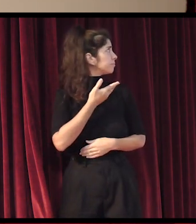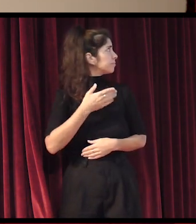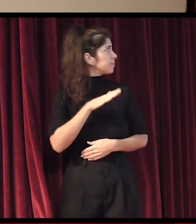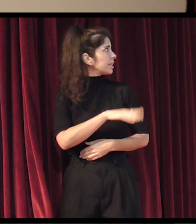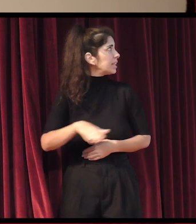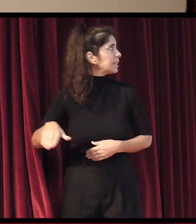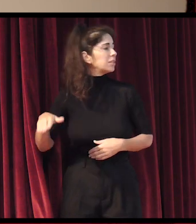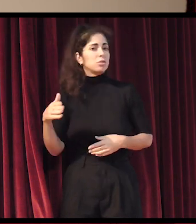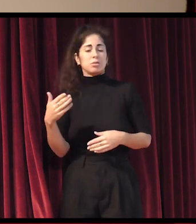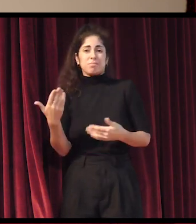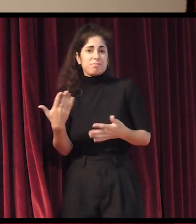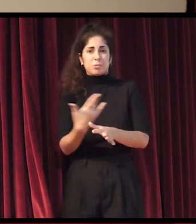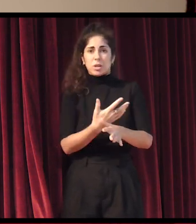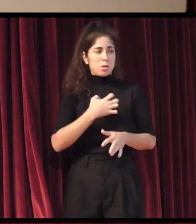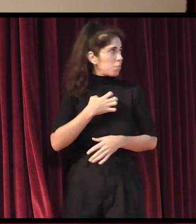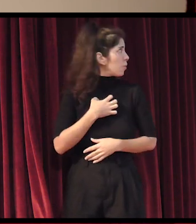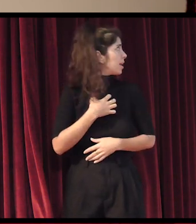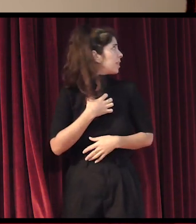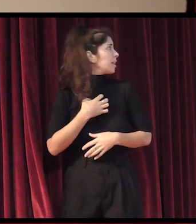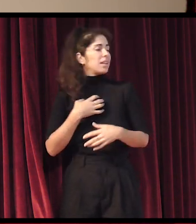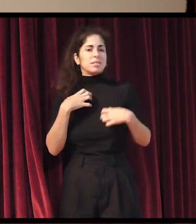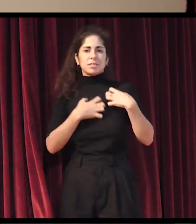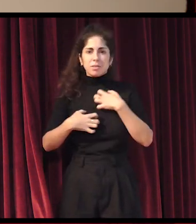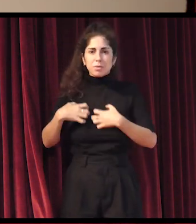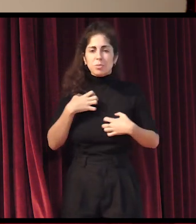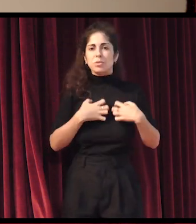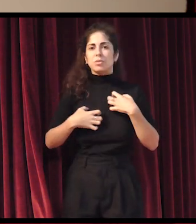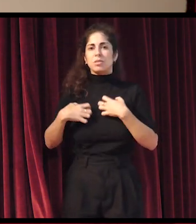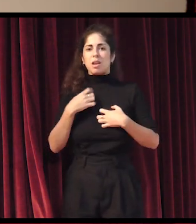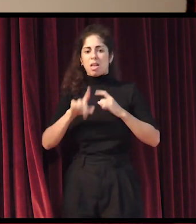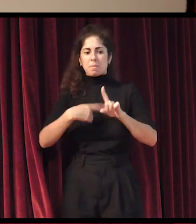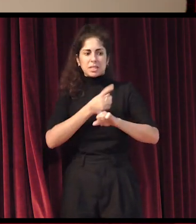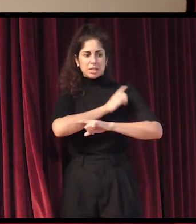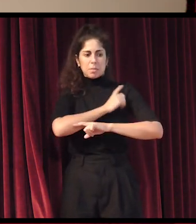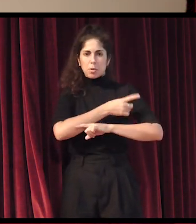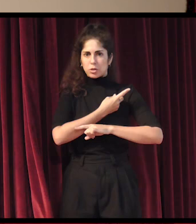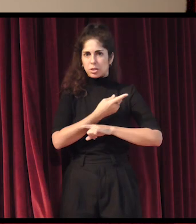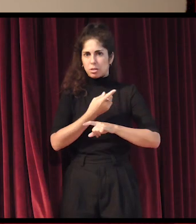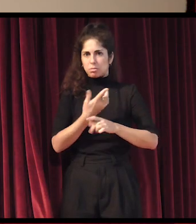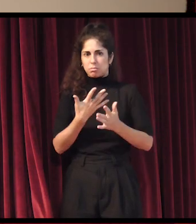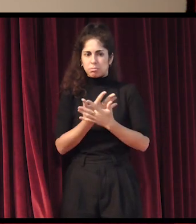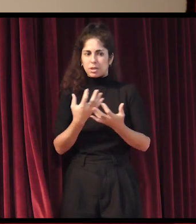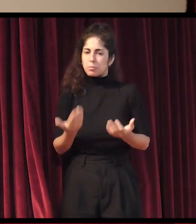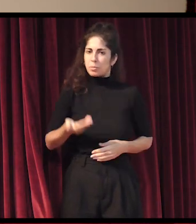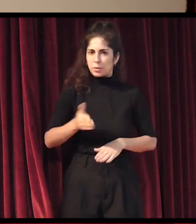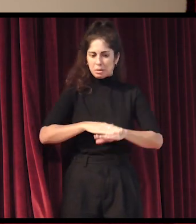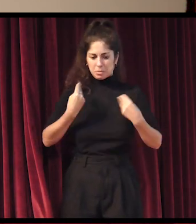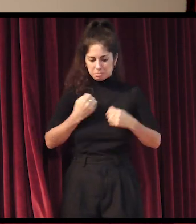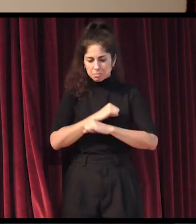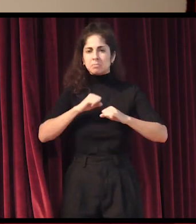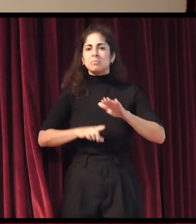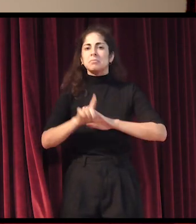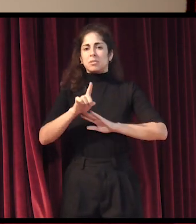condiciones, privación del deporte como elemento complementario a su educación y una clara discriminación.